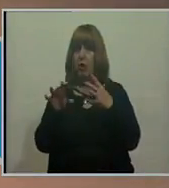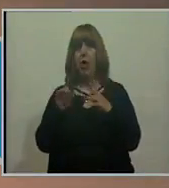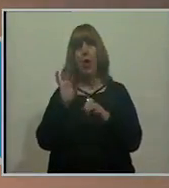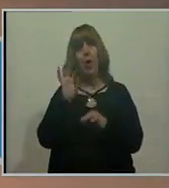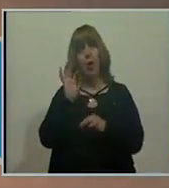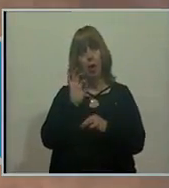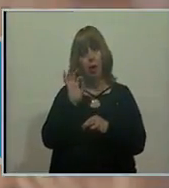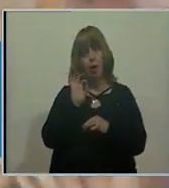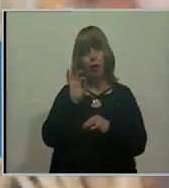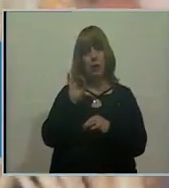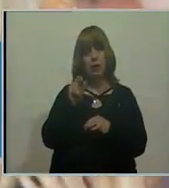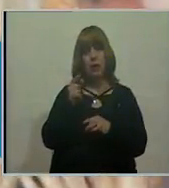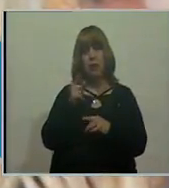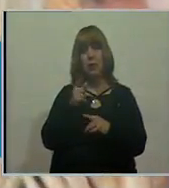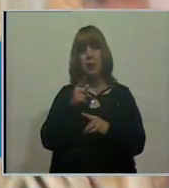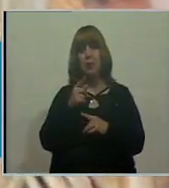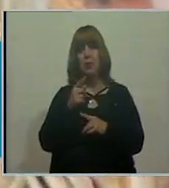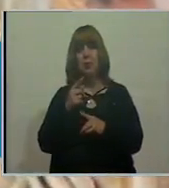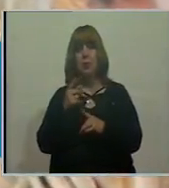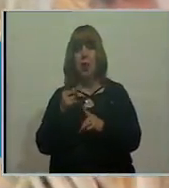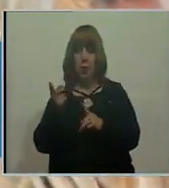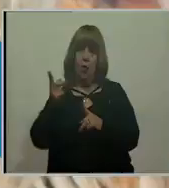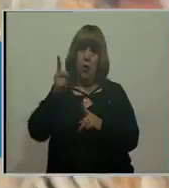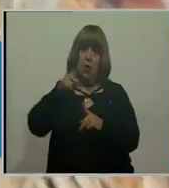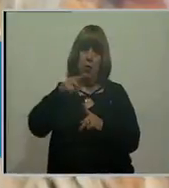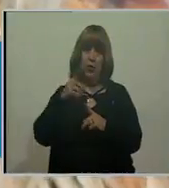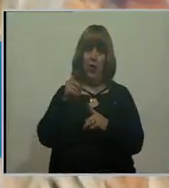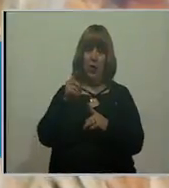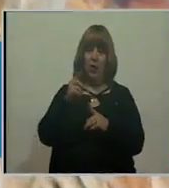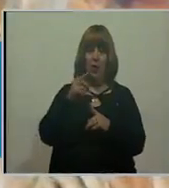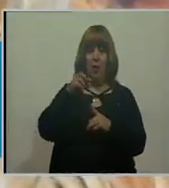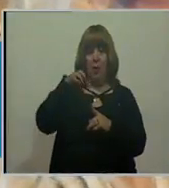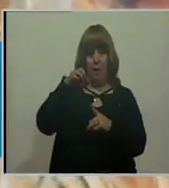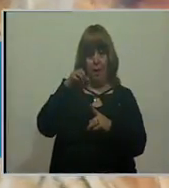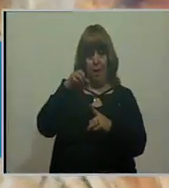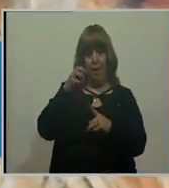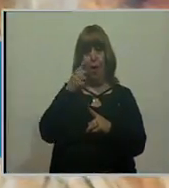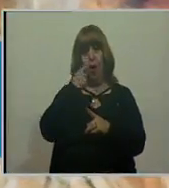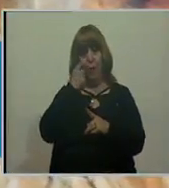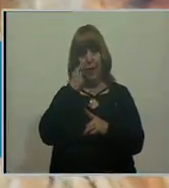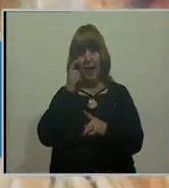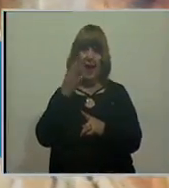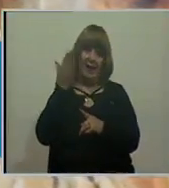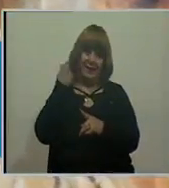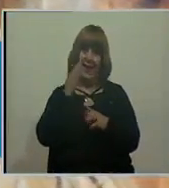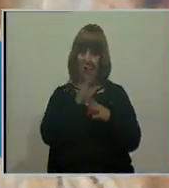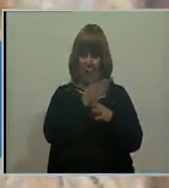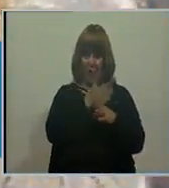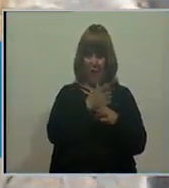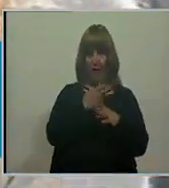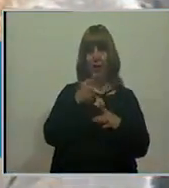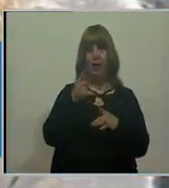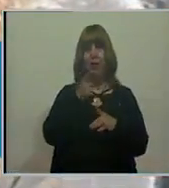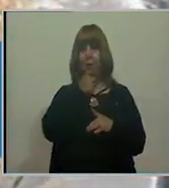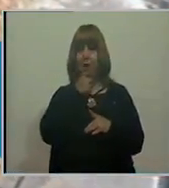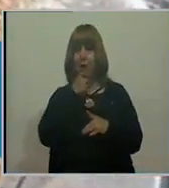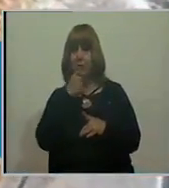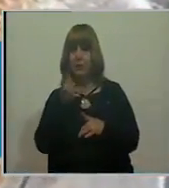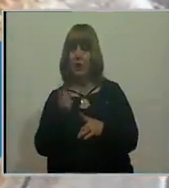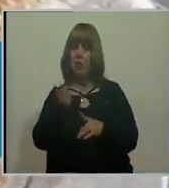de que Piqué estaba volviendo con Nuria, su novia anterior, la que tenía antes de conocer a Shakira. Lo